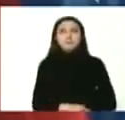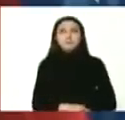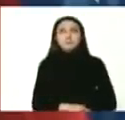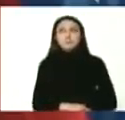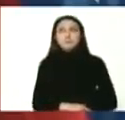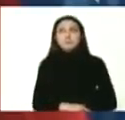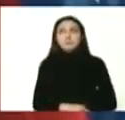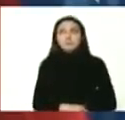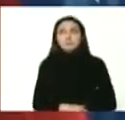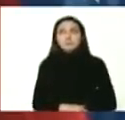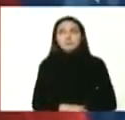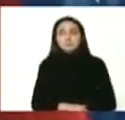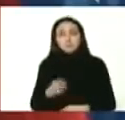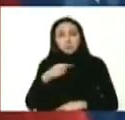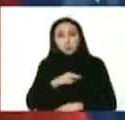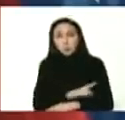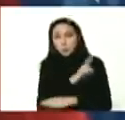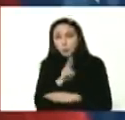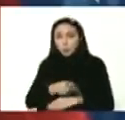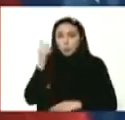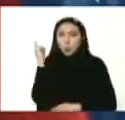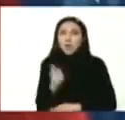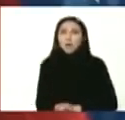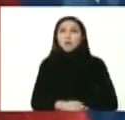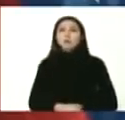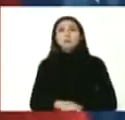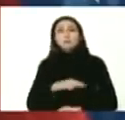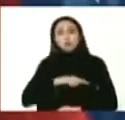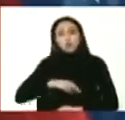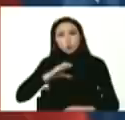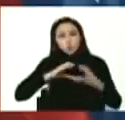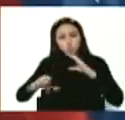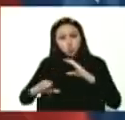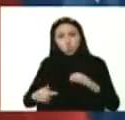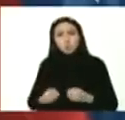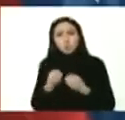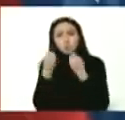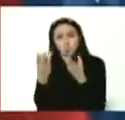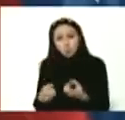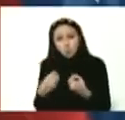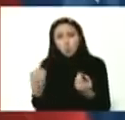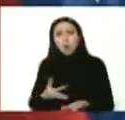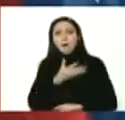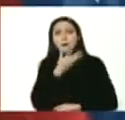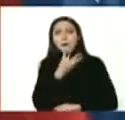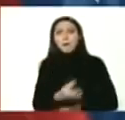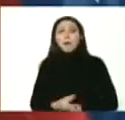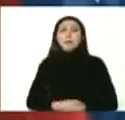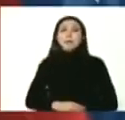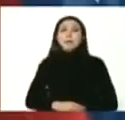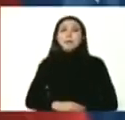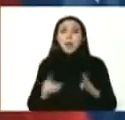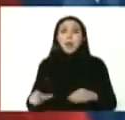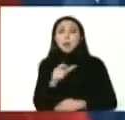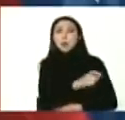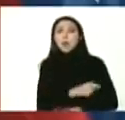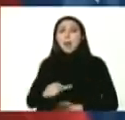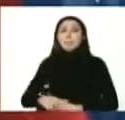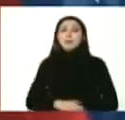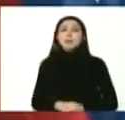obligatoria mascarilla para poder comunicar en base a lo que es el derecho humano